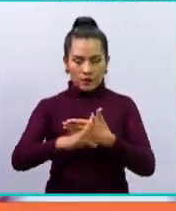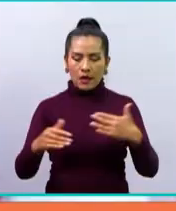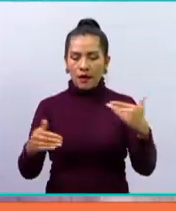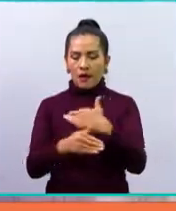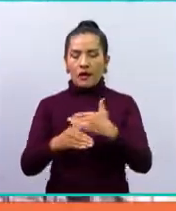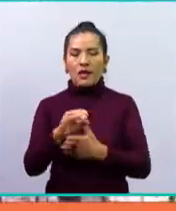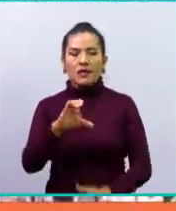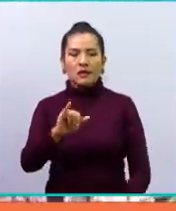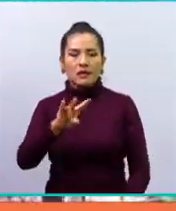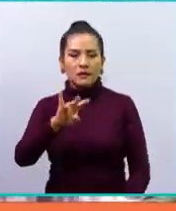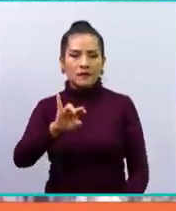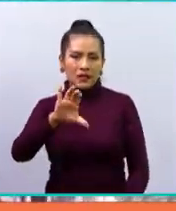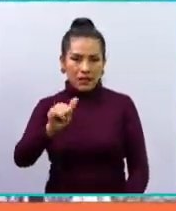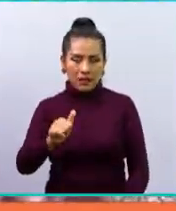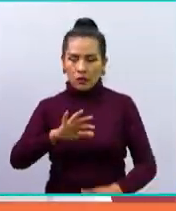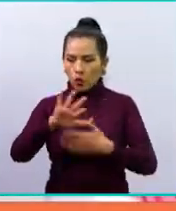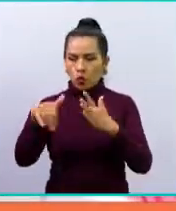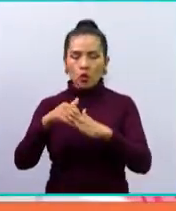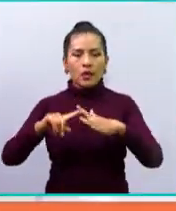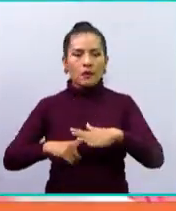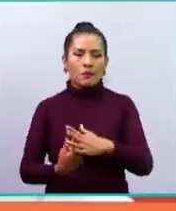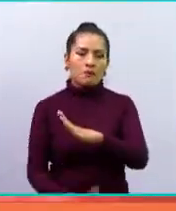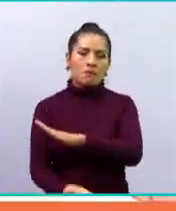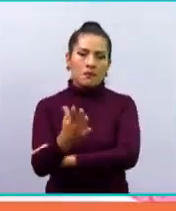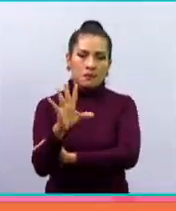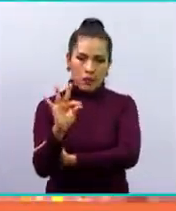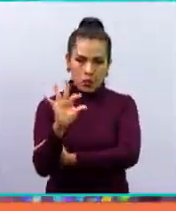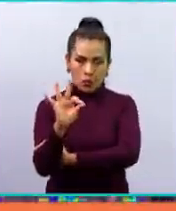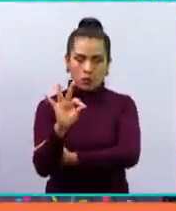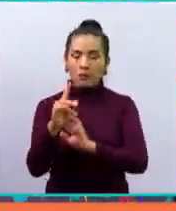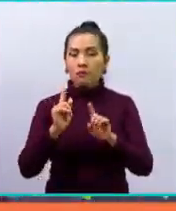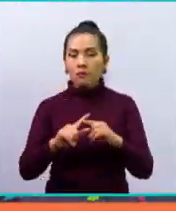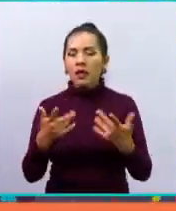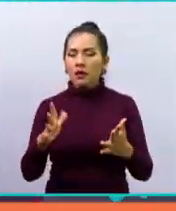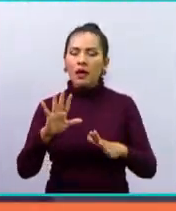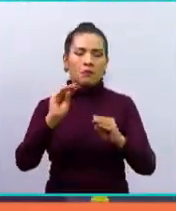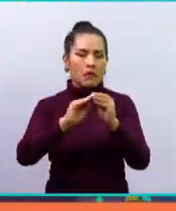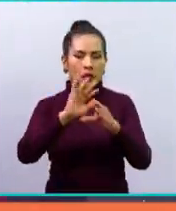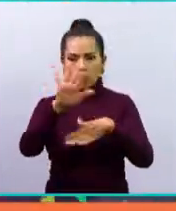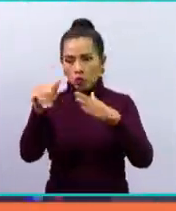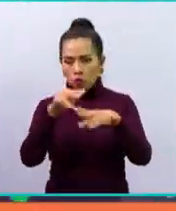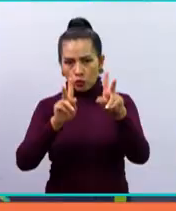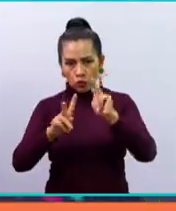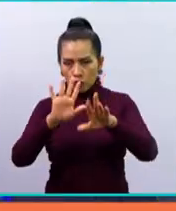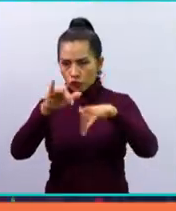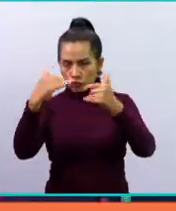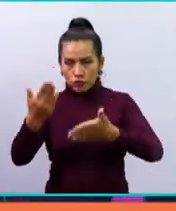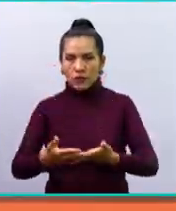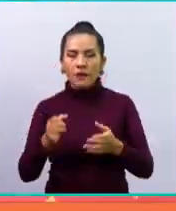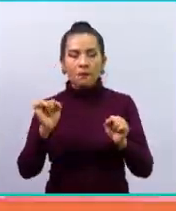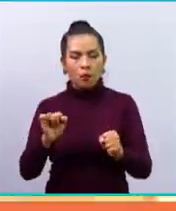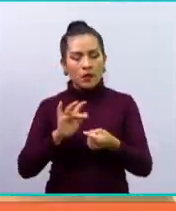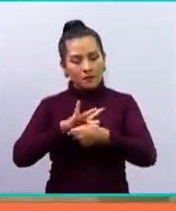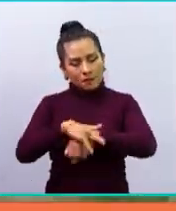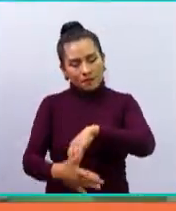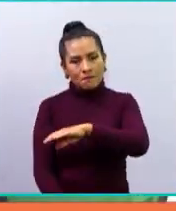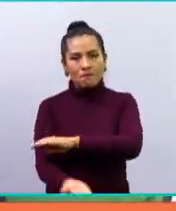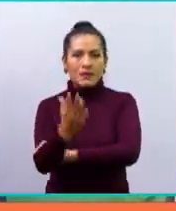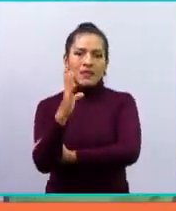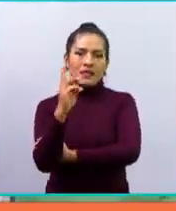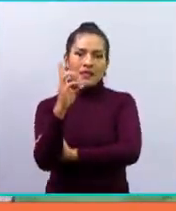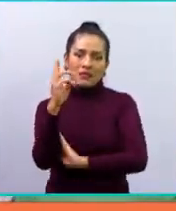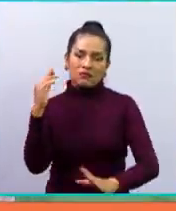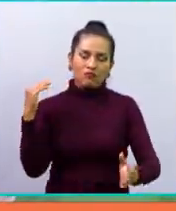va a empezar a partir de las 9 de la mañana. Pero indicarle, ¿no?, también a la población que ya tiene que estar presente desde las 6 de la